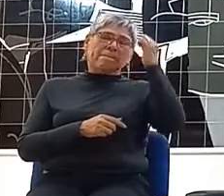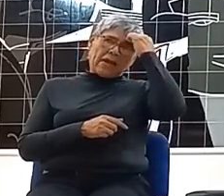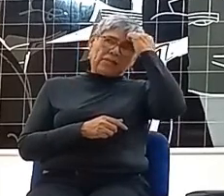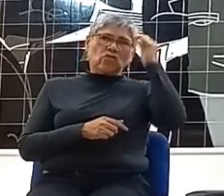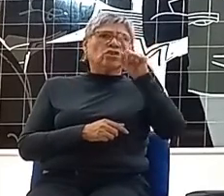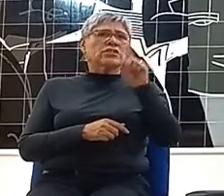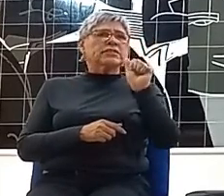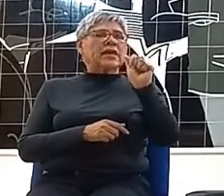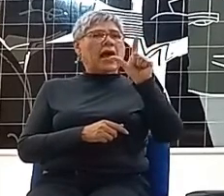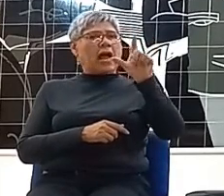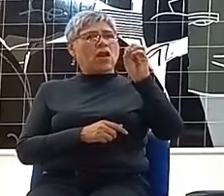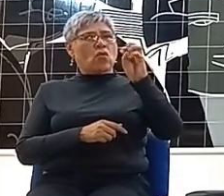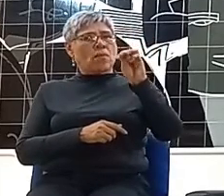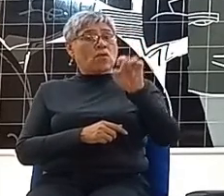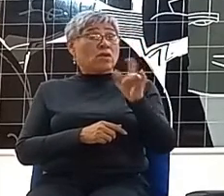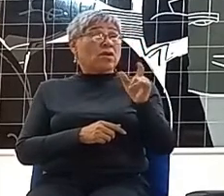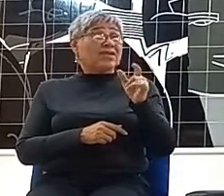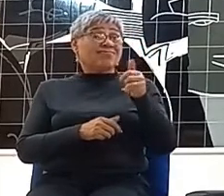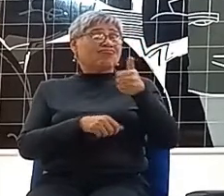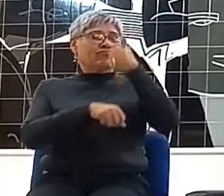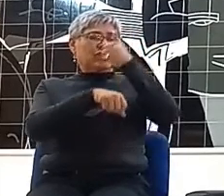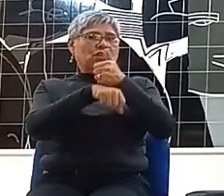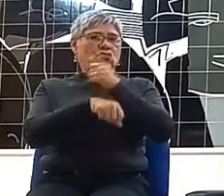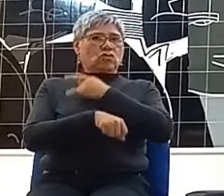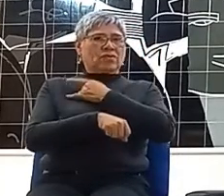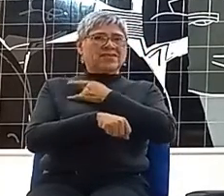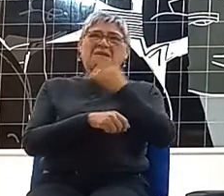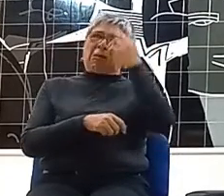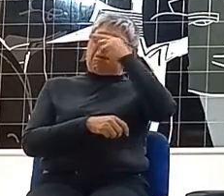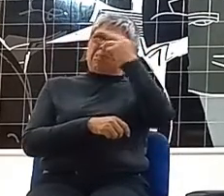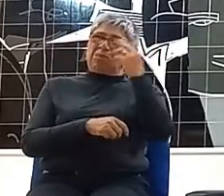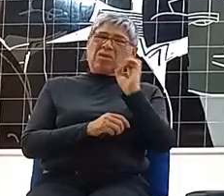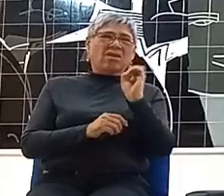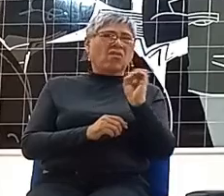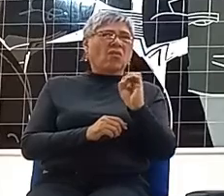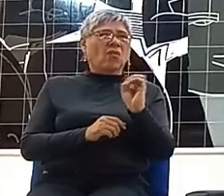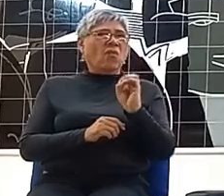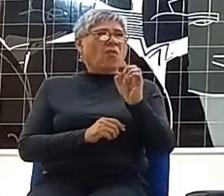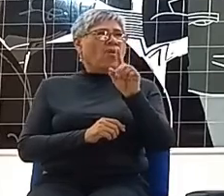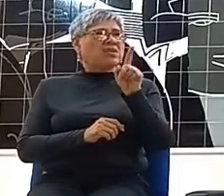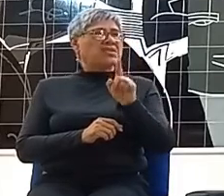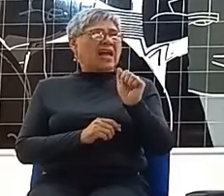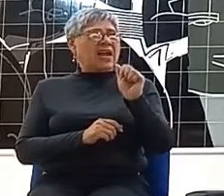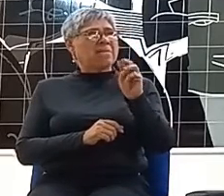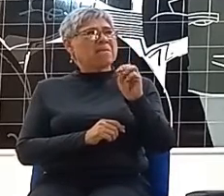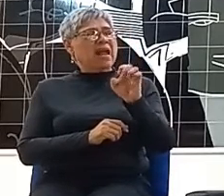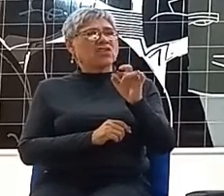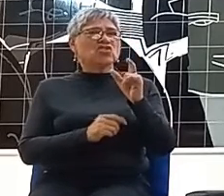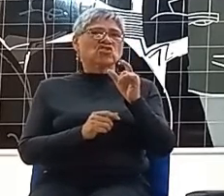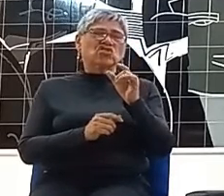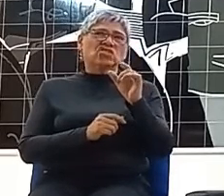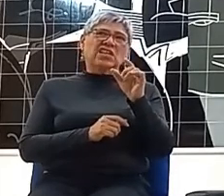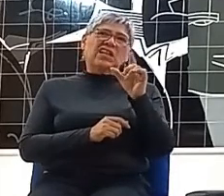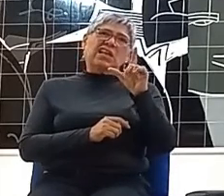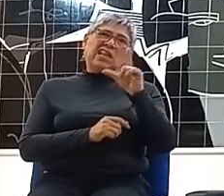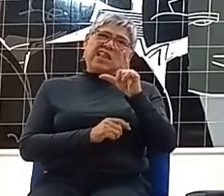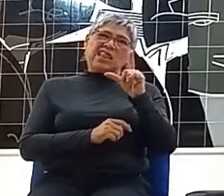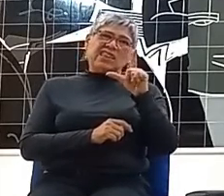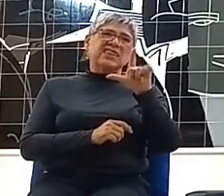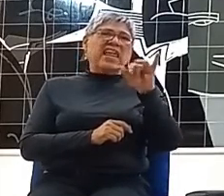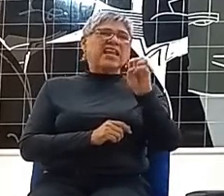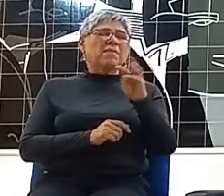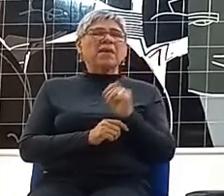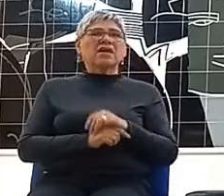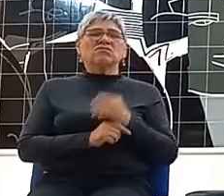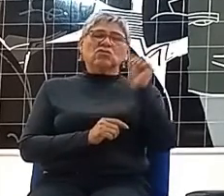de la universidad, no recuerdo si Católica de Lima o San Marcos de Lima, conocer en Sevilla, por ejemplo,